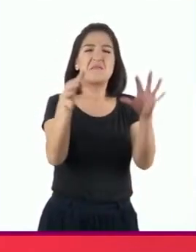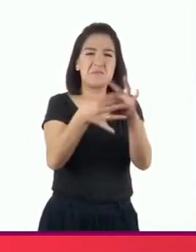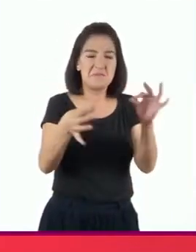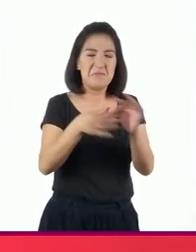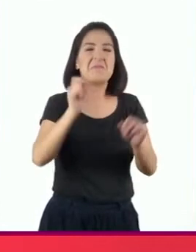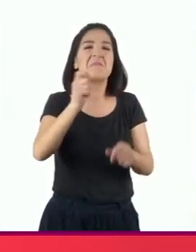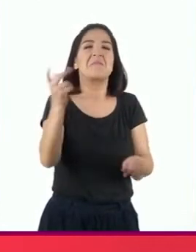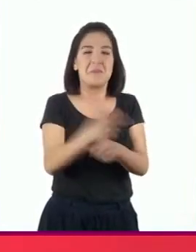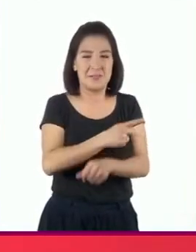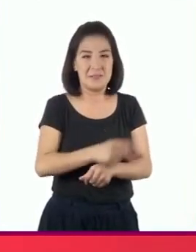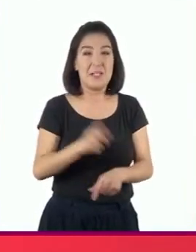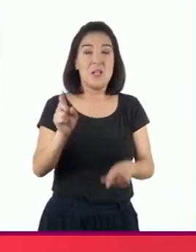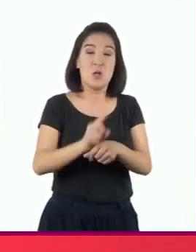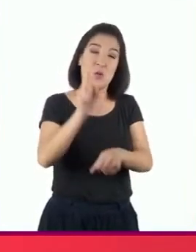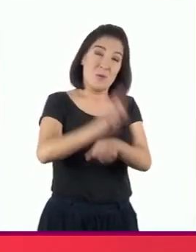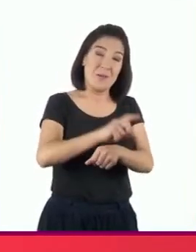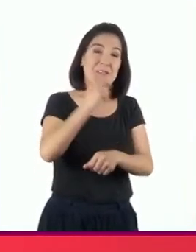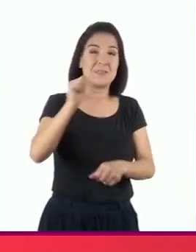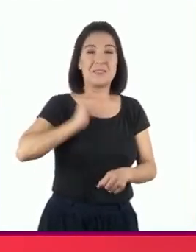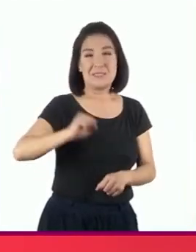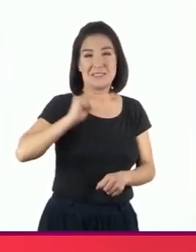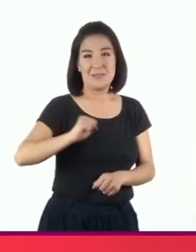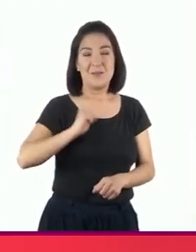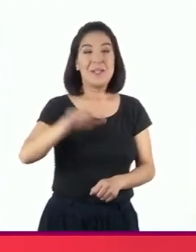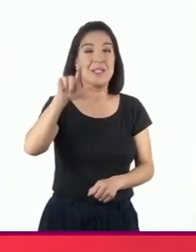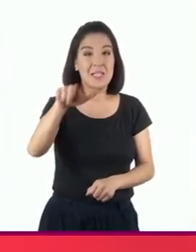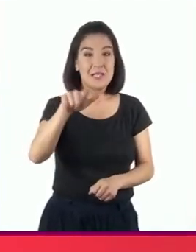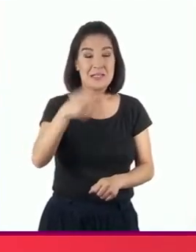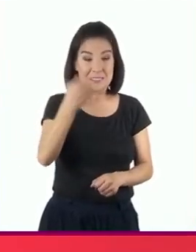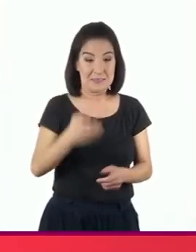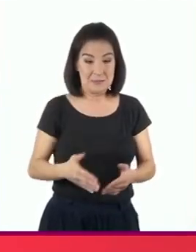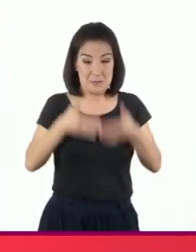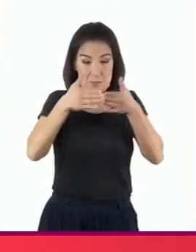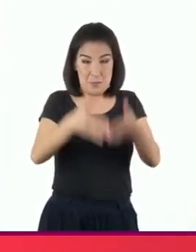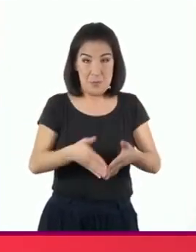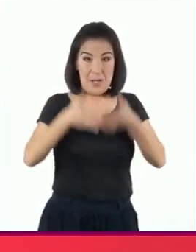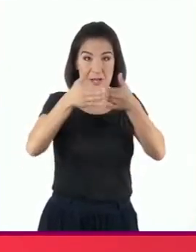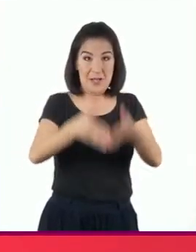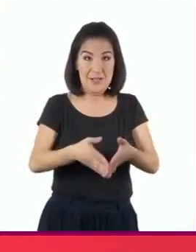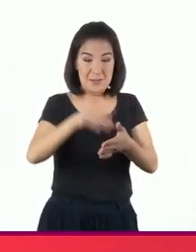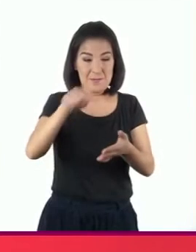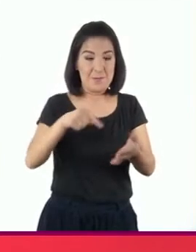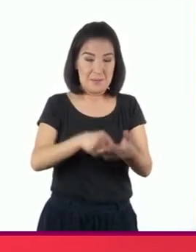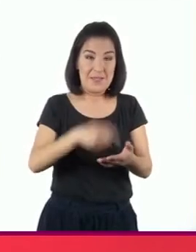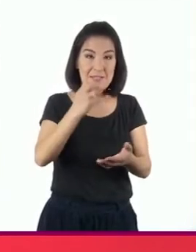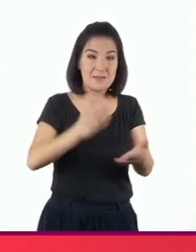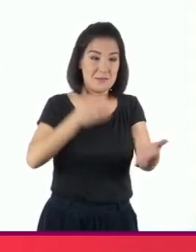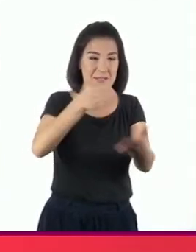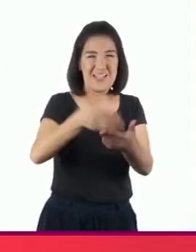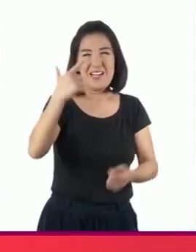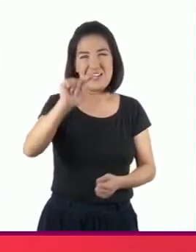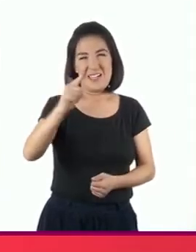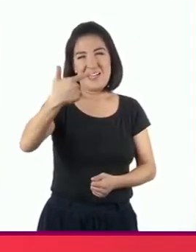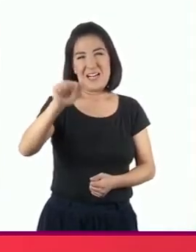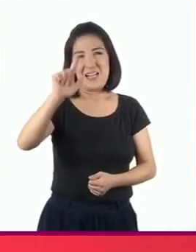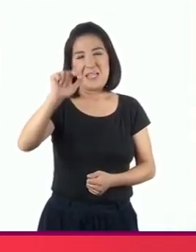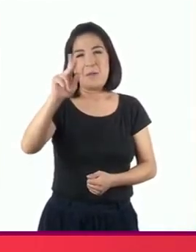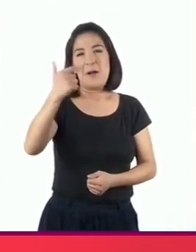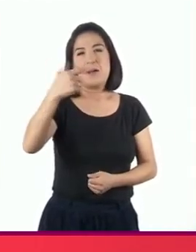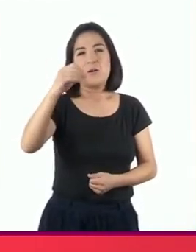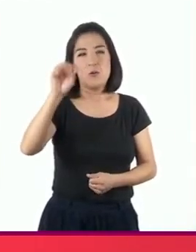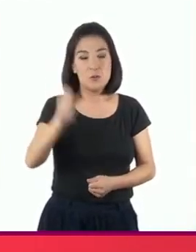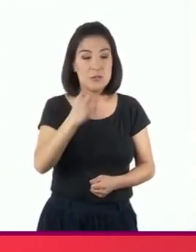desafortunada porque pasaron a ser de 250,000 ejemplares a 15,000, que es lo que se estima actualmente.